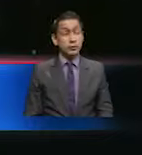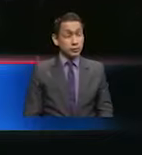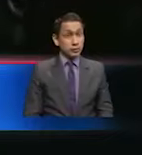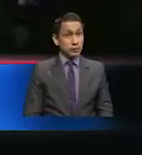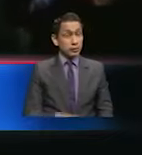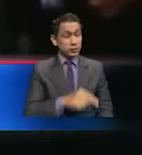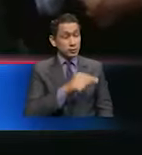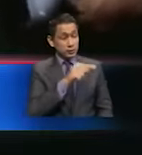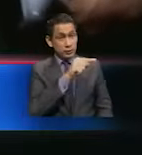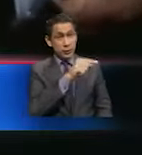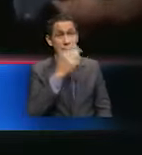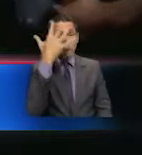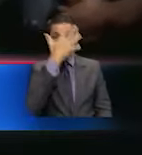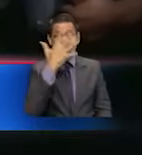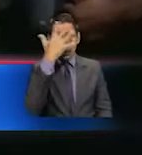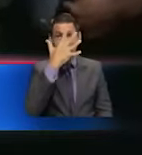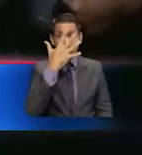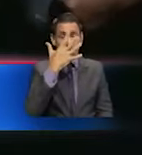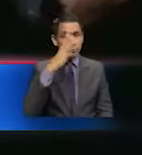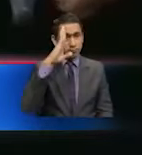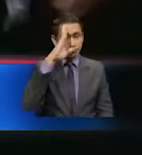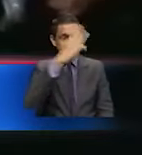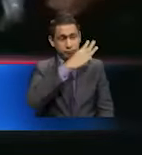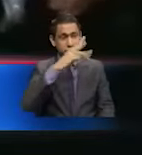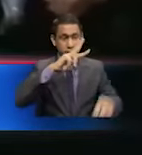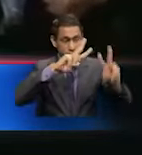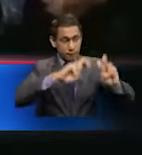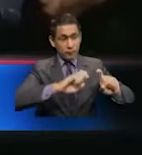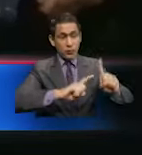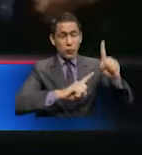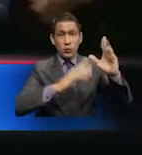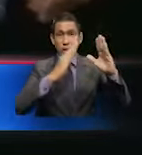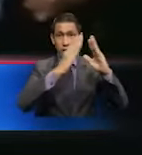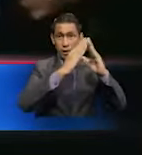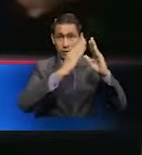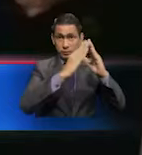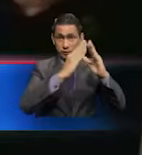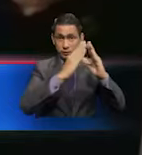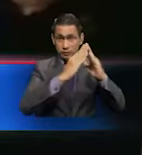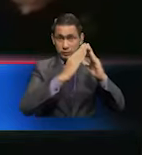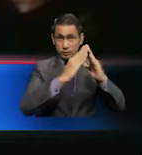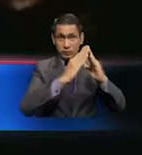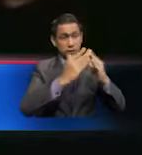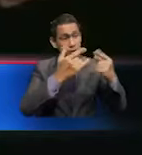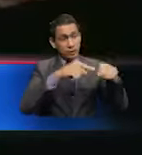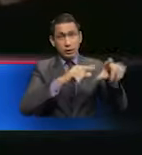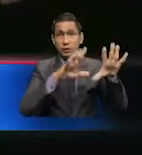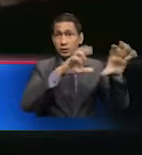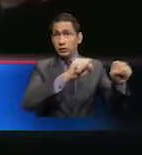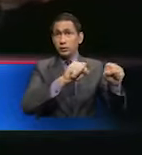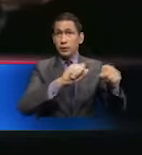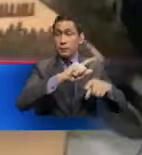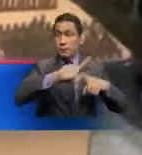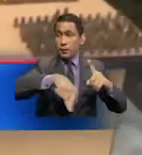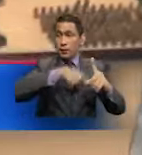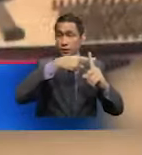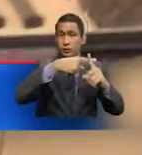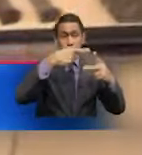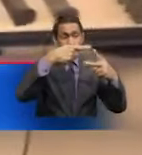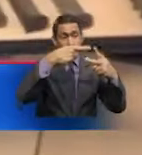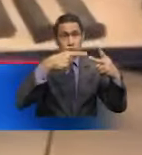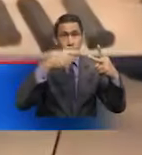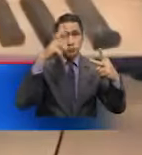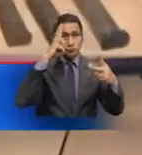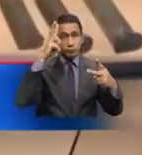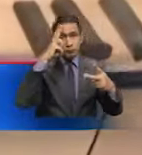sector diferente de Esmeraldas. Las fuerzas militares allanaron una vivienda en la zona de Rocafuerte, resultando en la detención de 2 individuos. Se realizó el